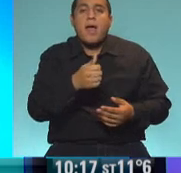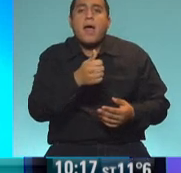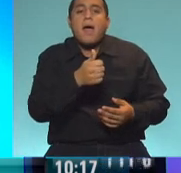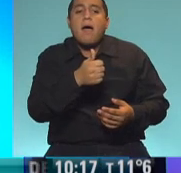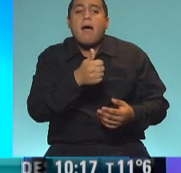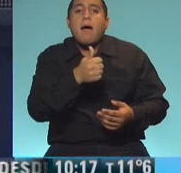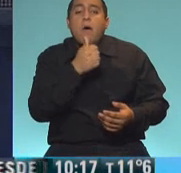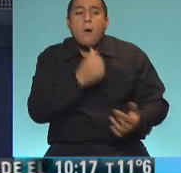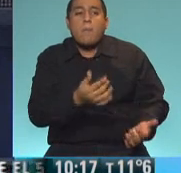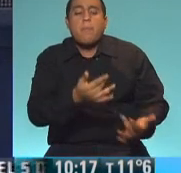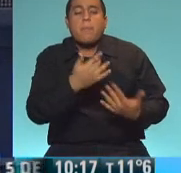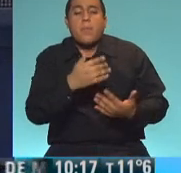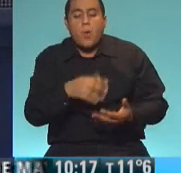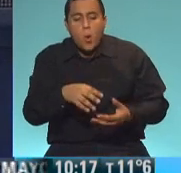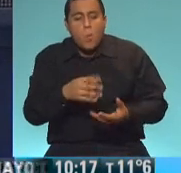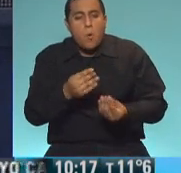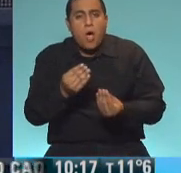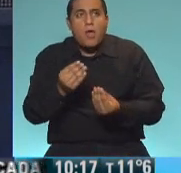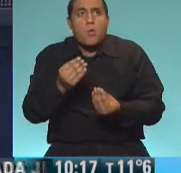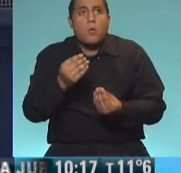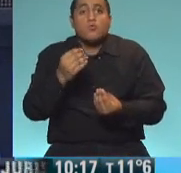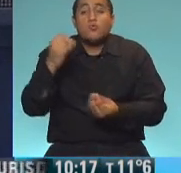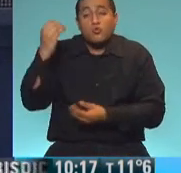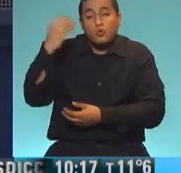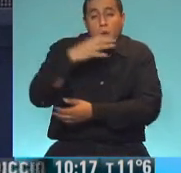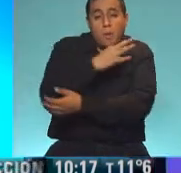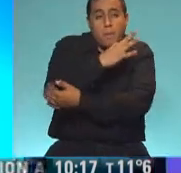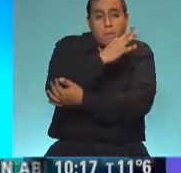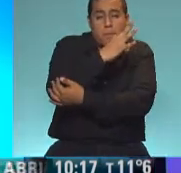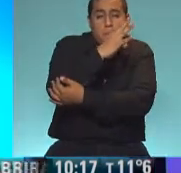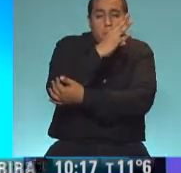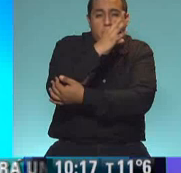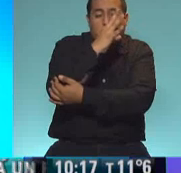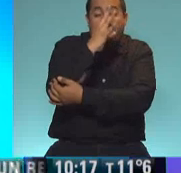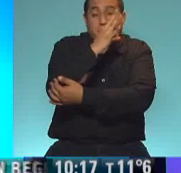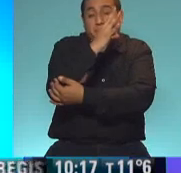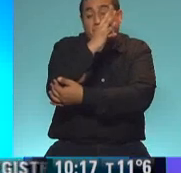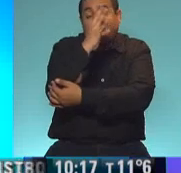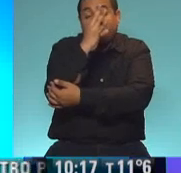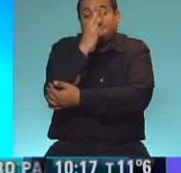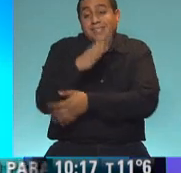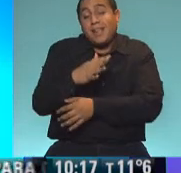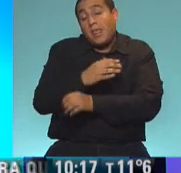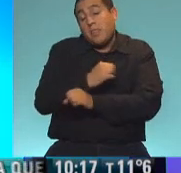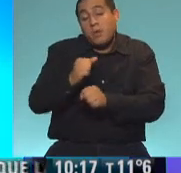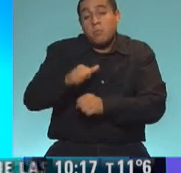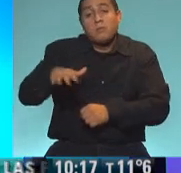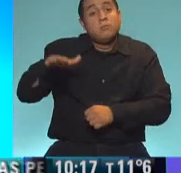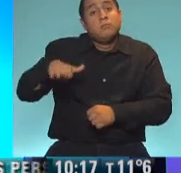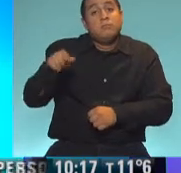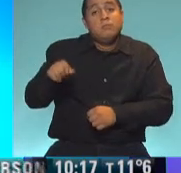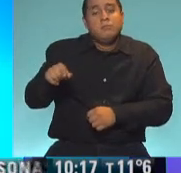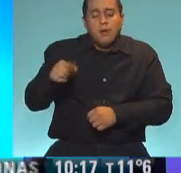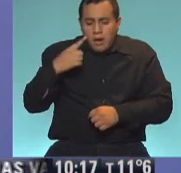lengua. El sol está saliendo. De pronto, el chiquilín encuentra